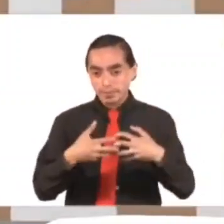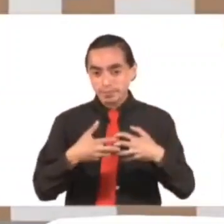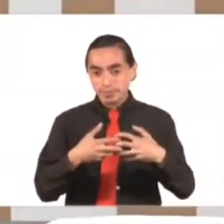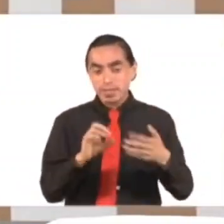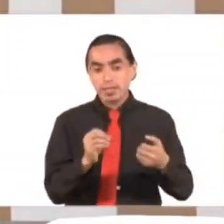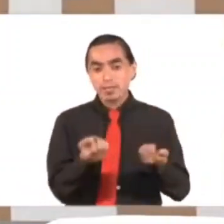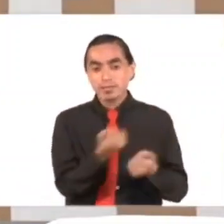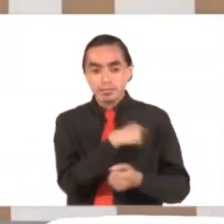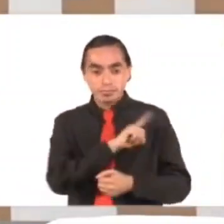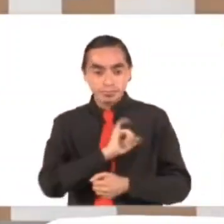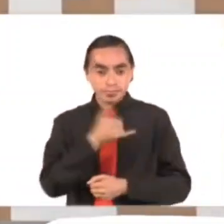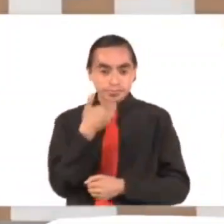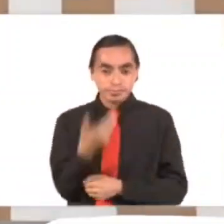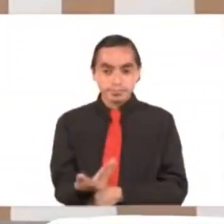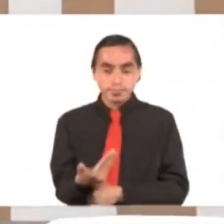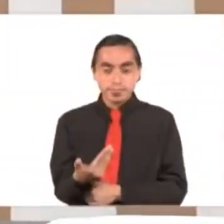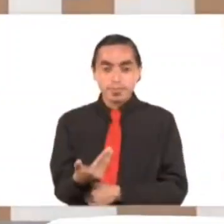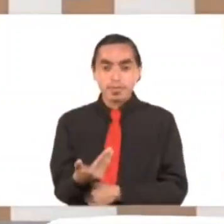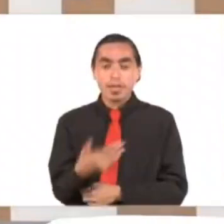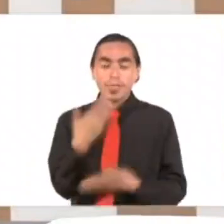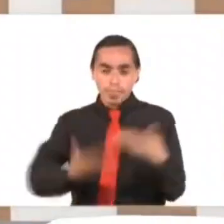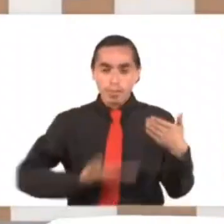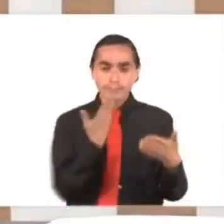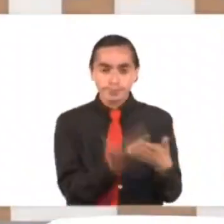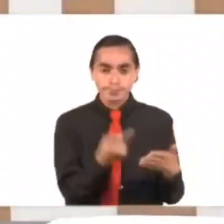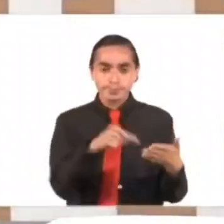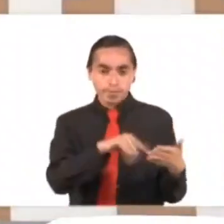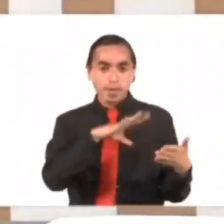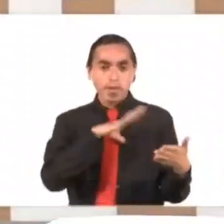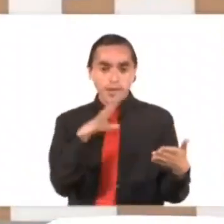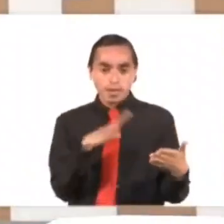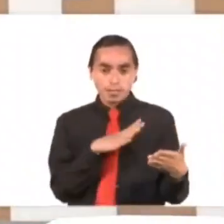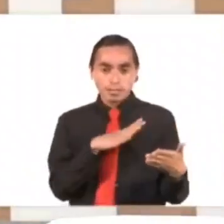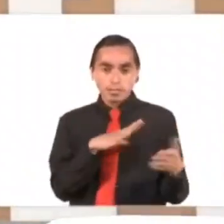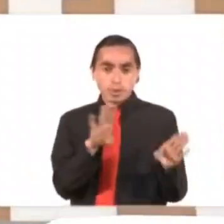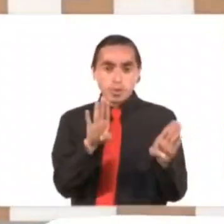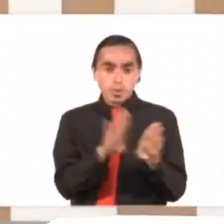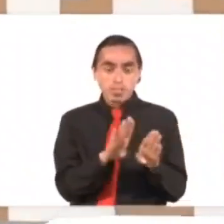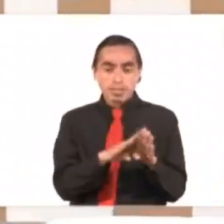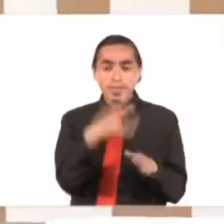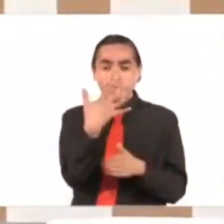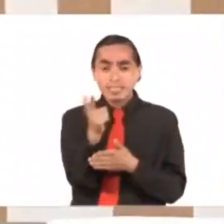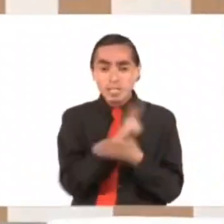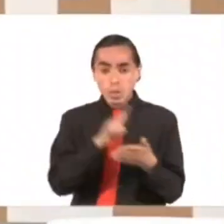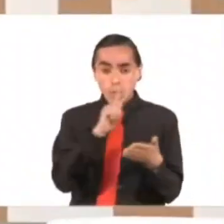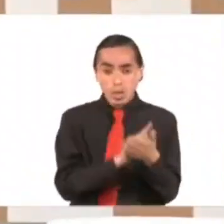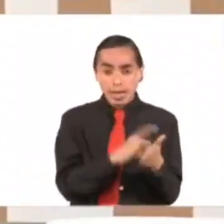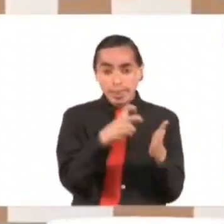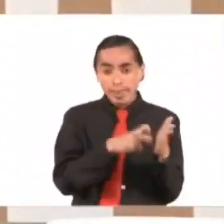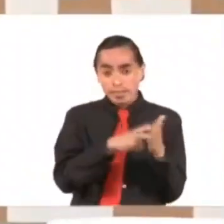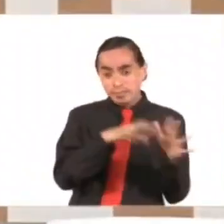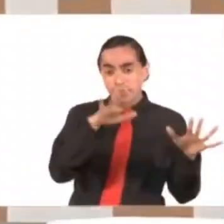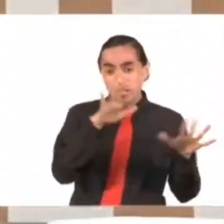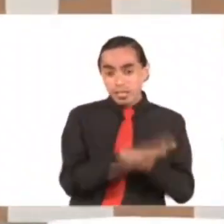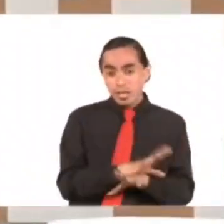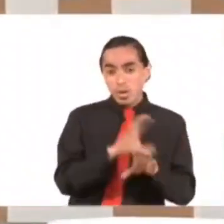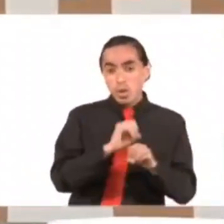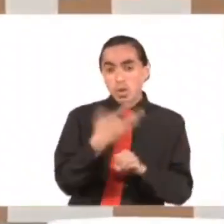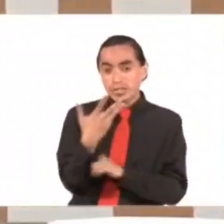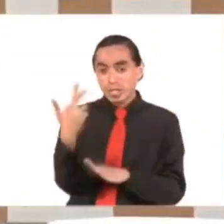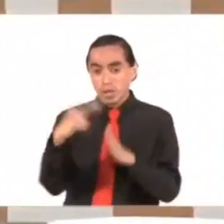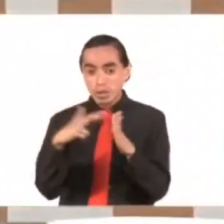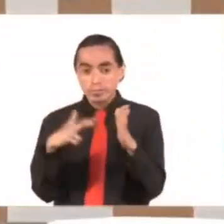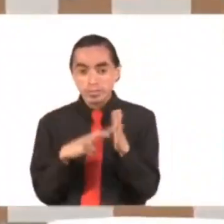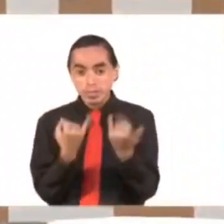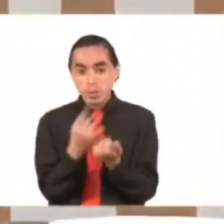y salubridad. Hicimos una propuesta a través de la modificación de 5 leyes, más de 7 reglamentos, inclusive una modificación